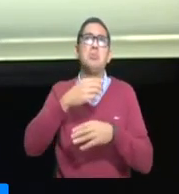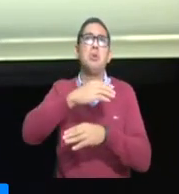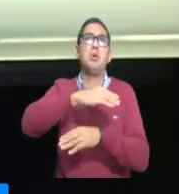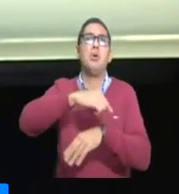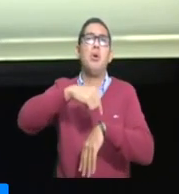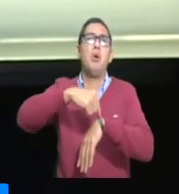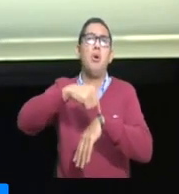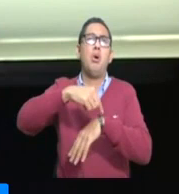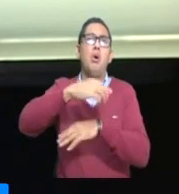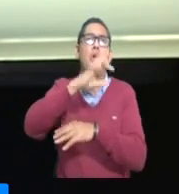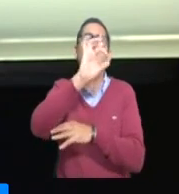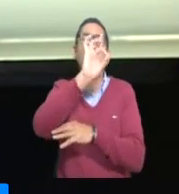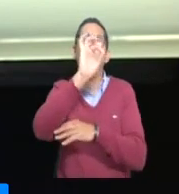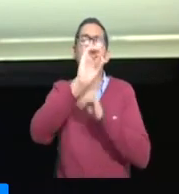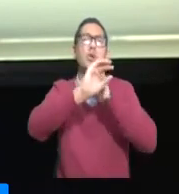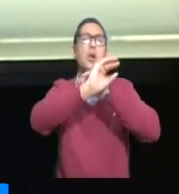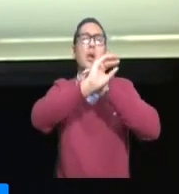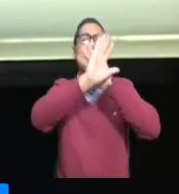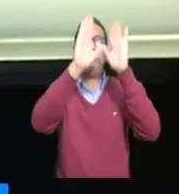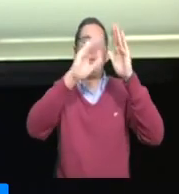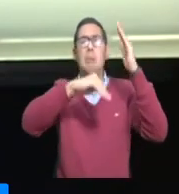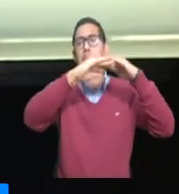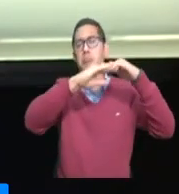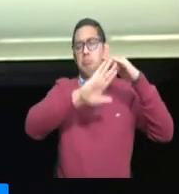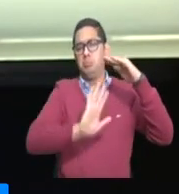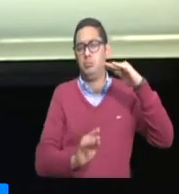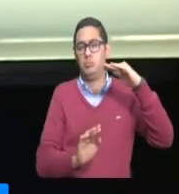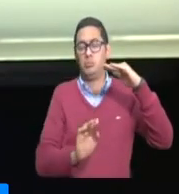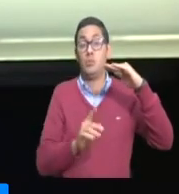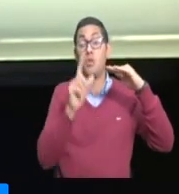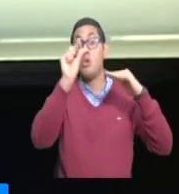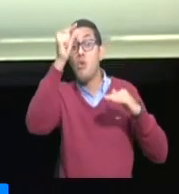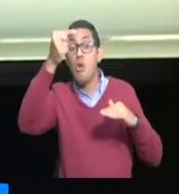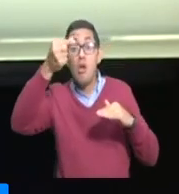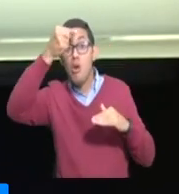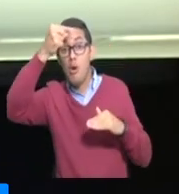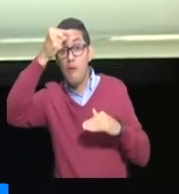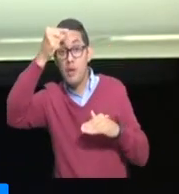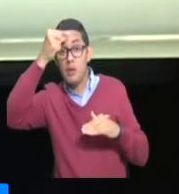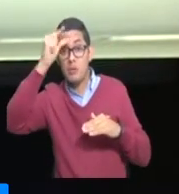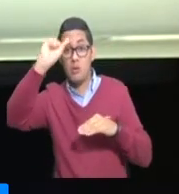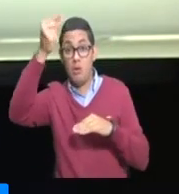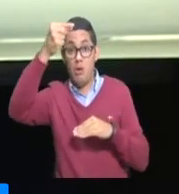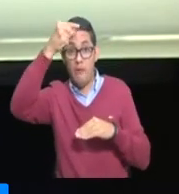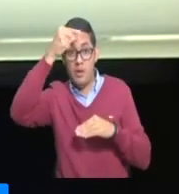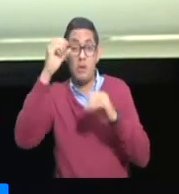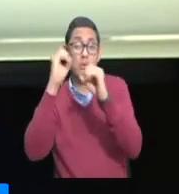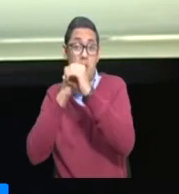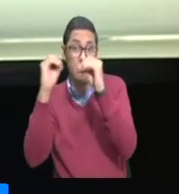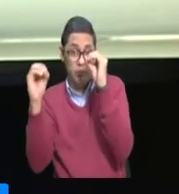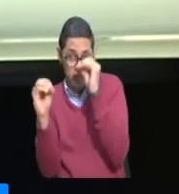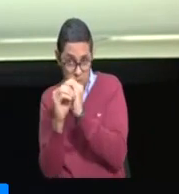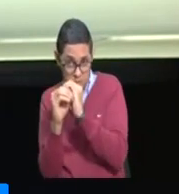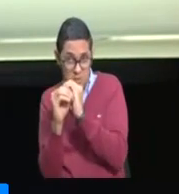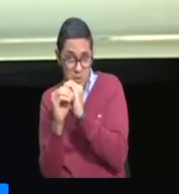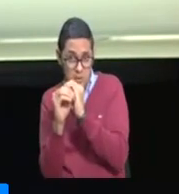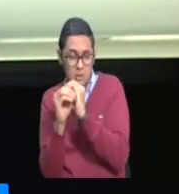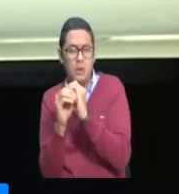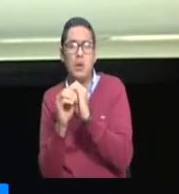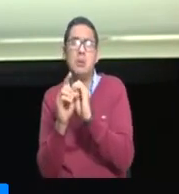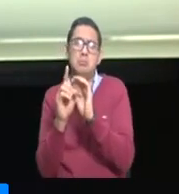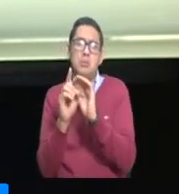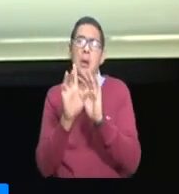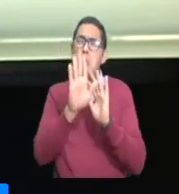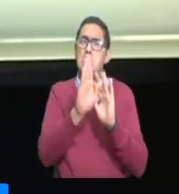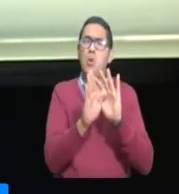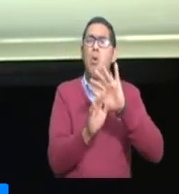la mañana. Las oficinas gubernamentales, excepto Ministerio